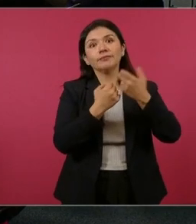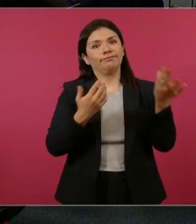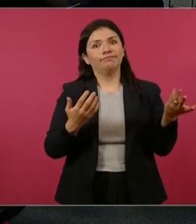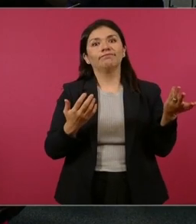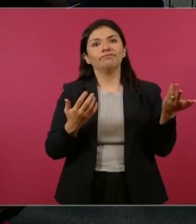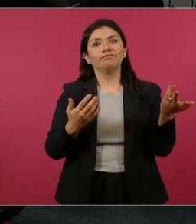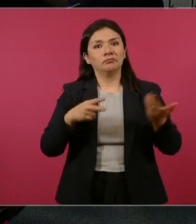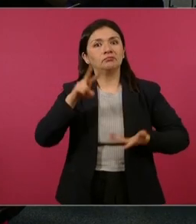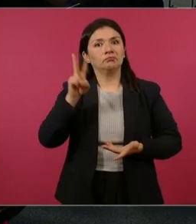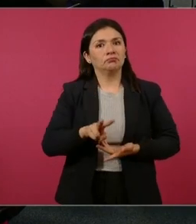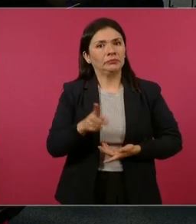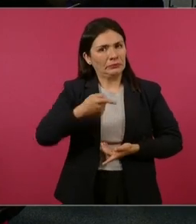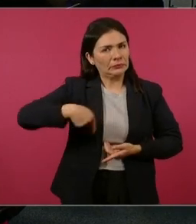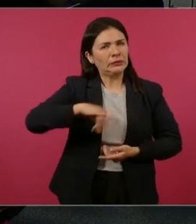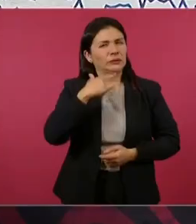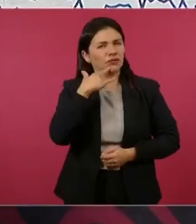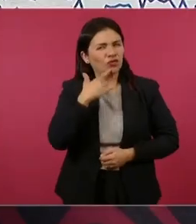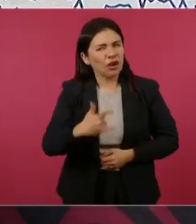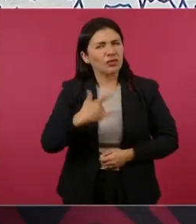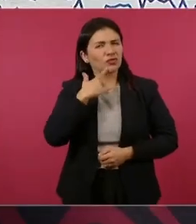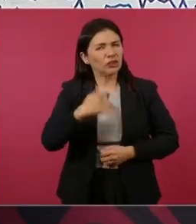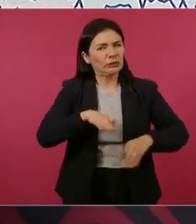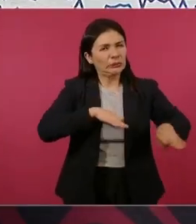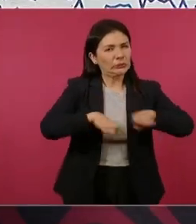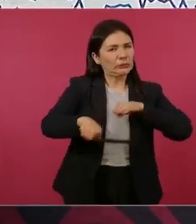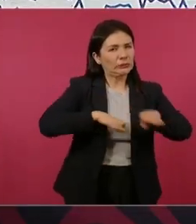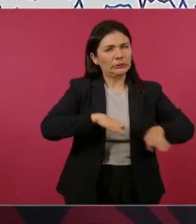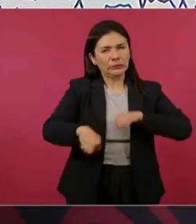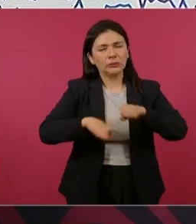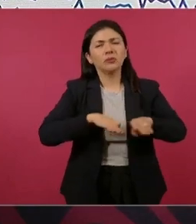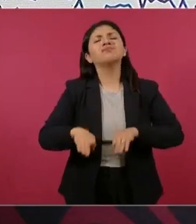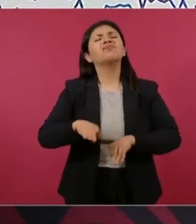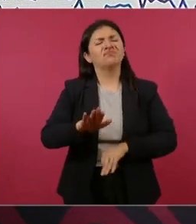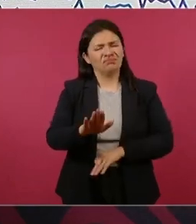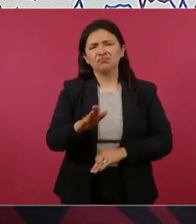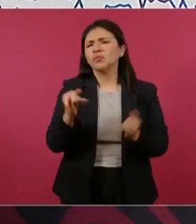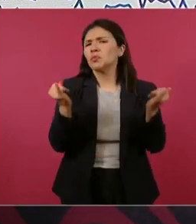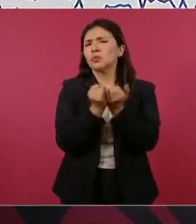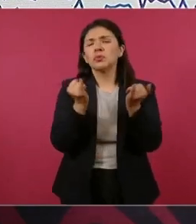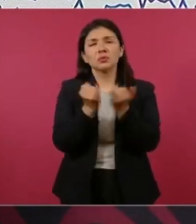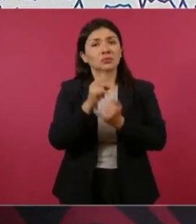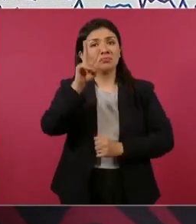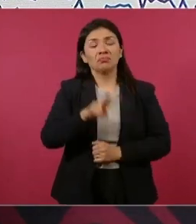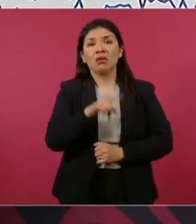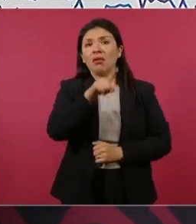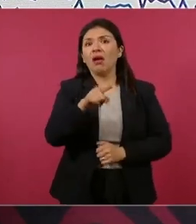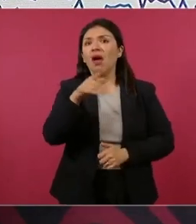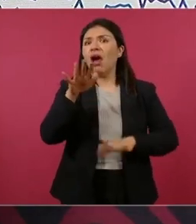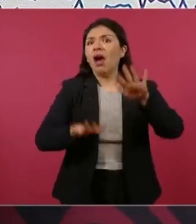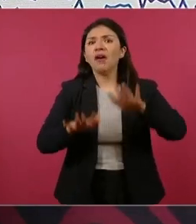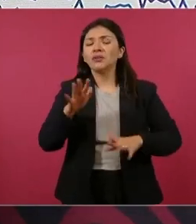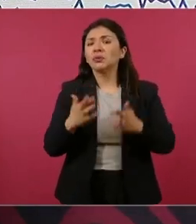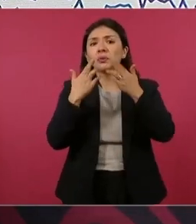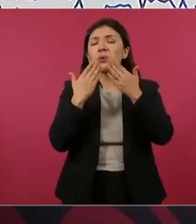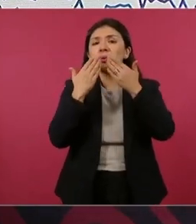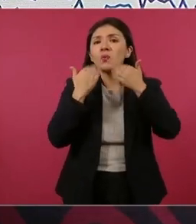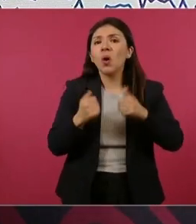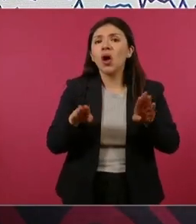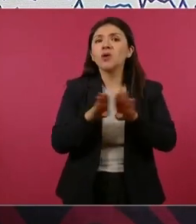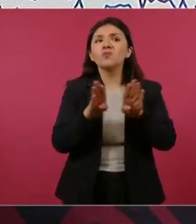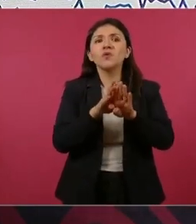hemos hecho todo un esfuerzo, aun cuando no hemos tenido respuesta